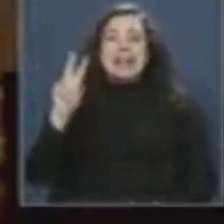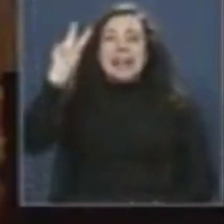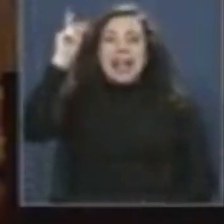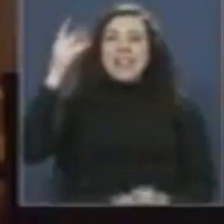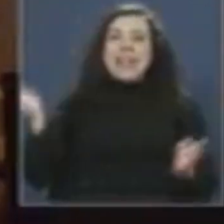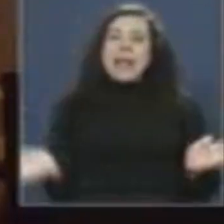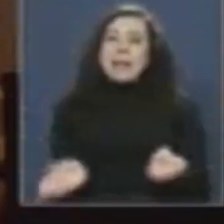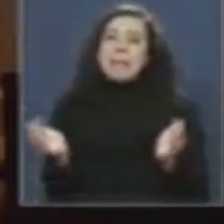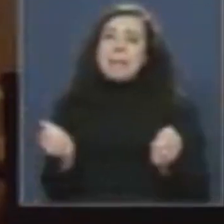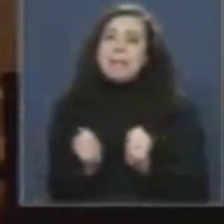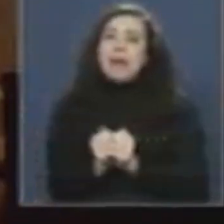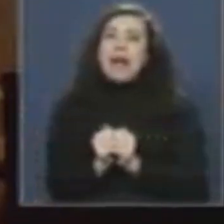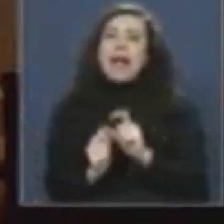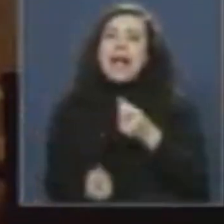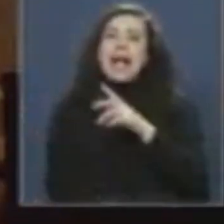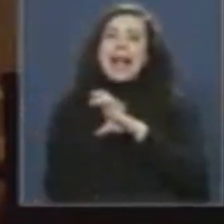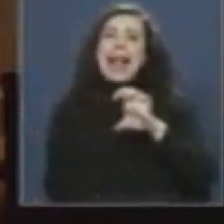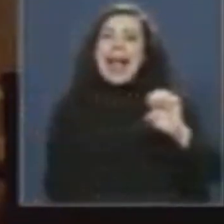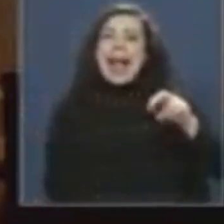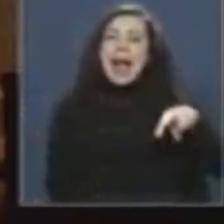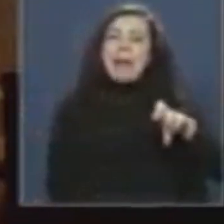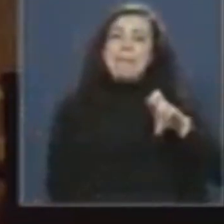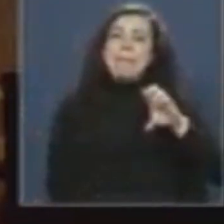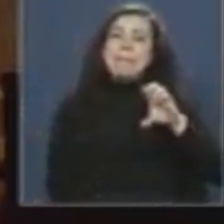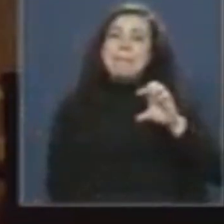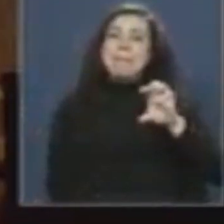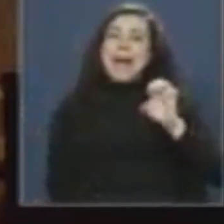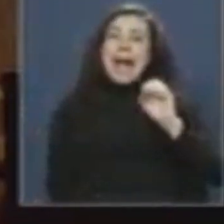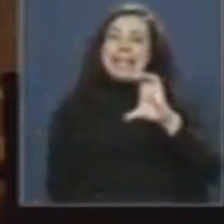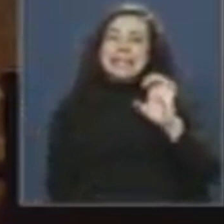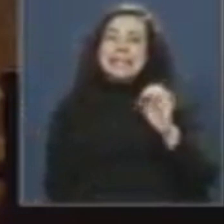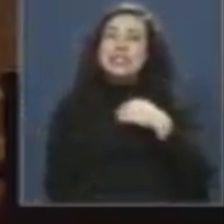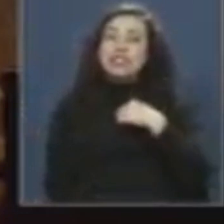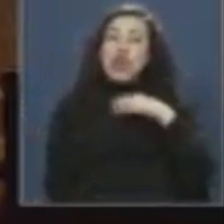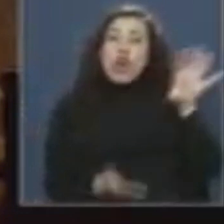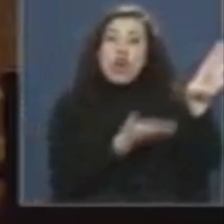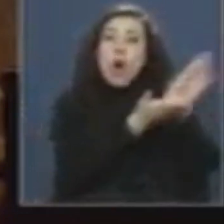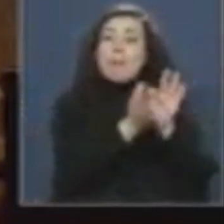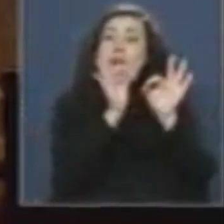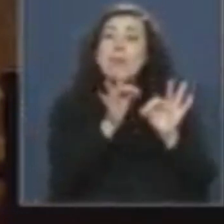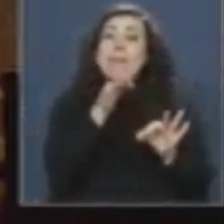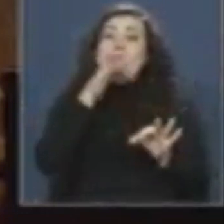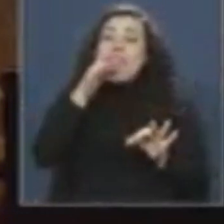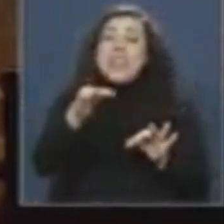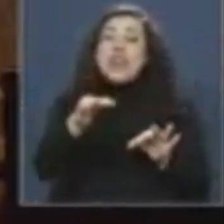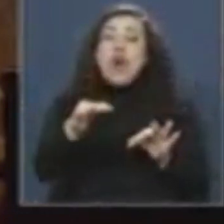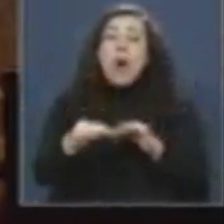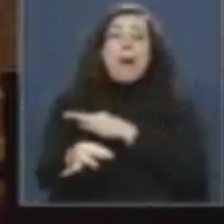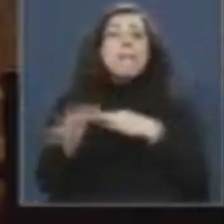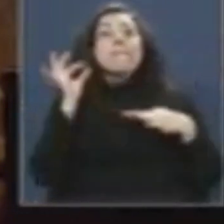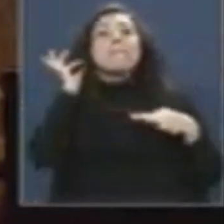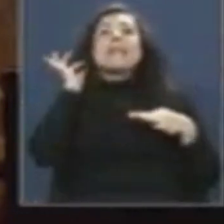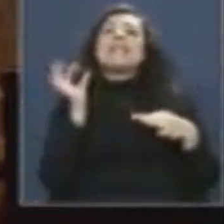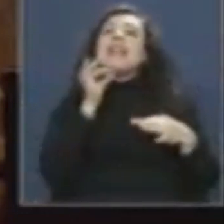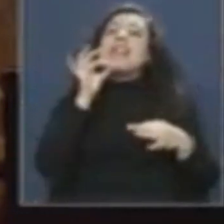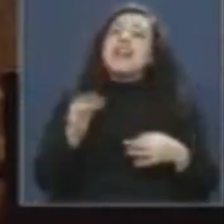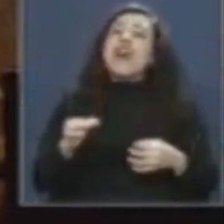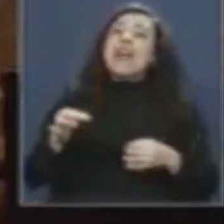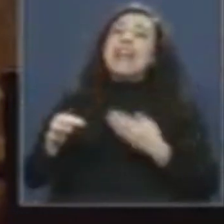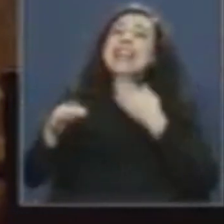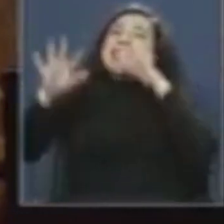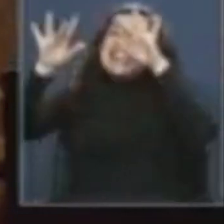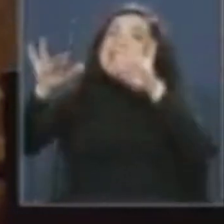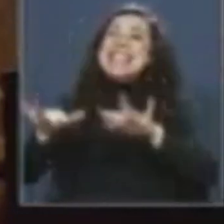que impulsamos junto a Greenpeace. Yo reproducía en Twitter la frase de la ministra en donde decía que los glaciares